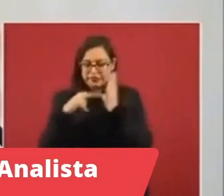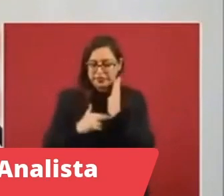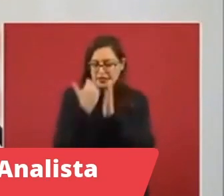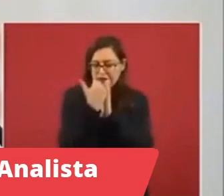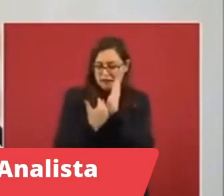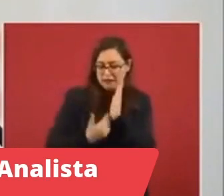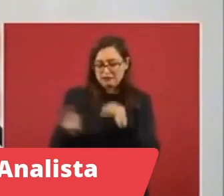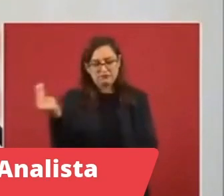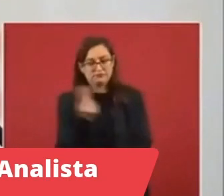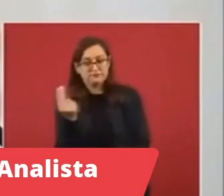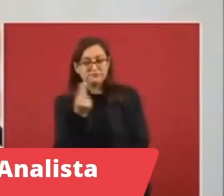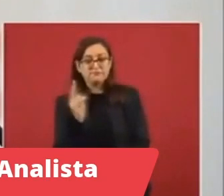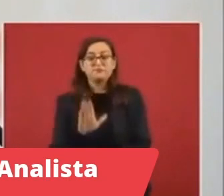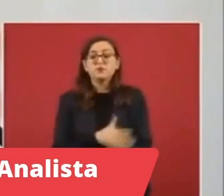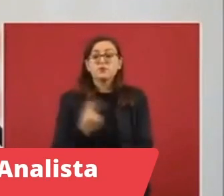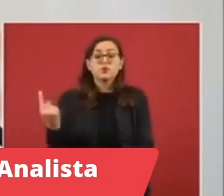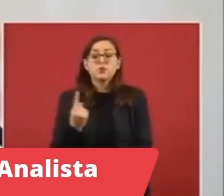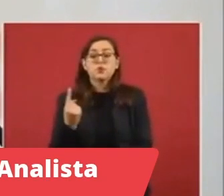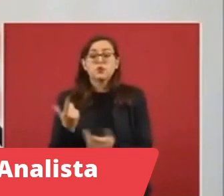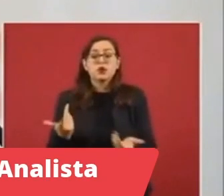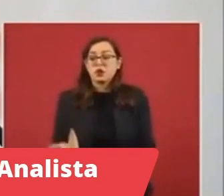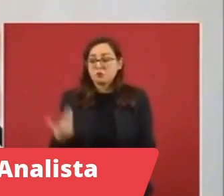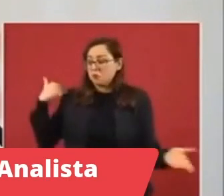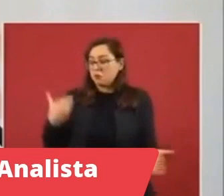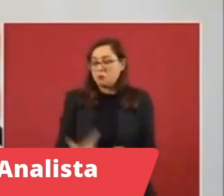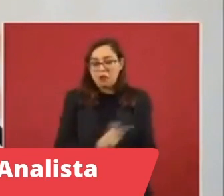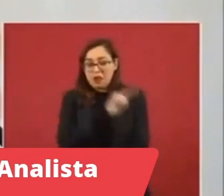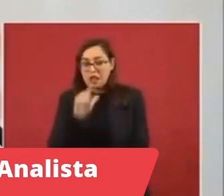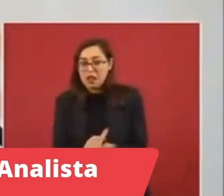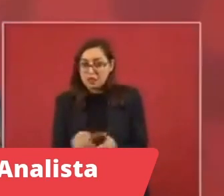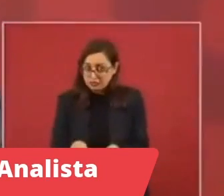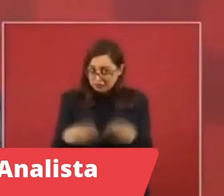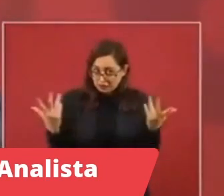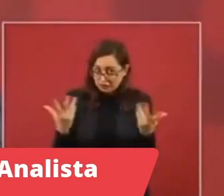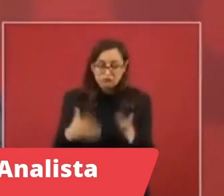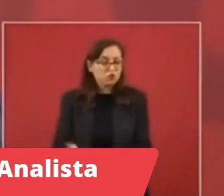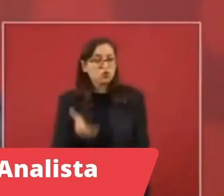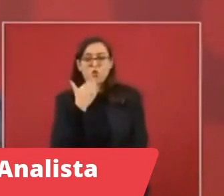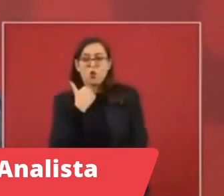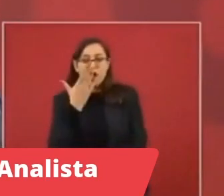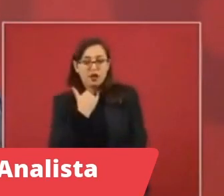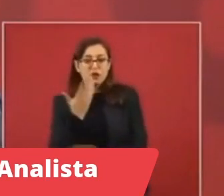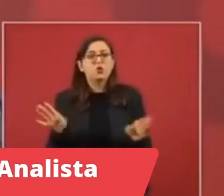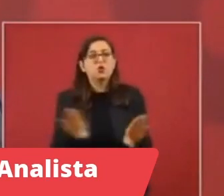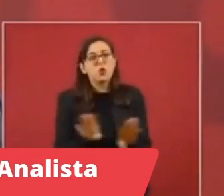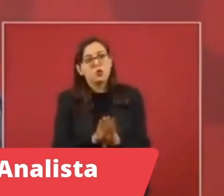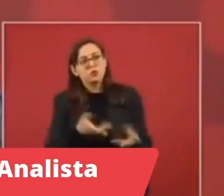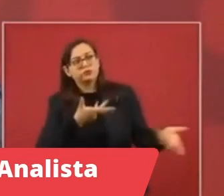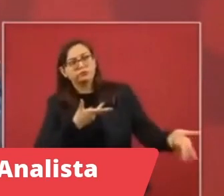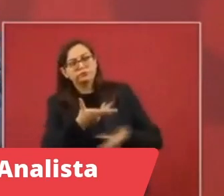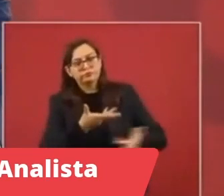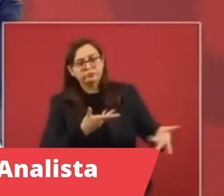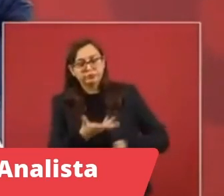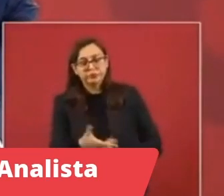veo también en una perspectiva de comparación, por ejemplo, entre el gobierno de México con los que son